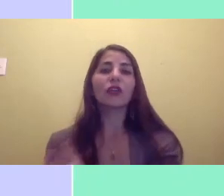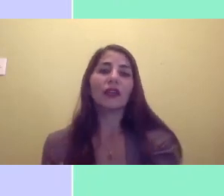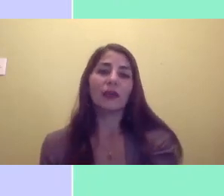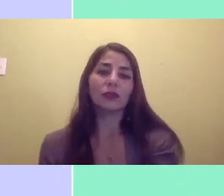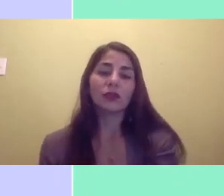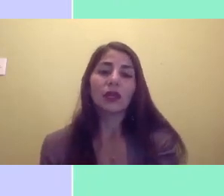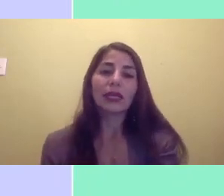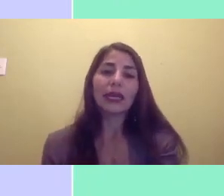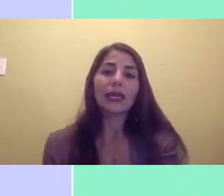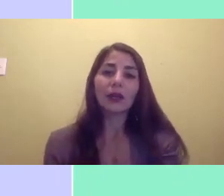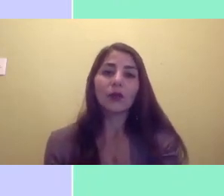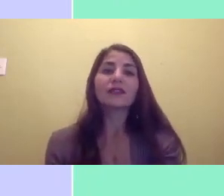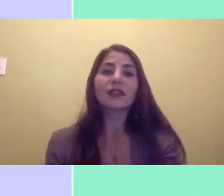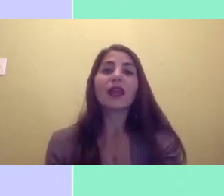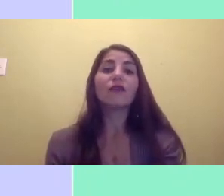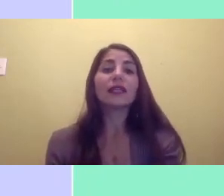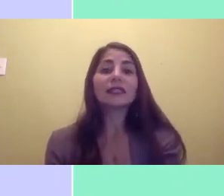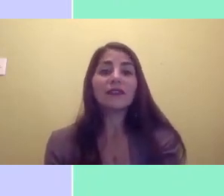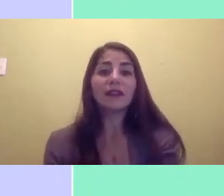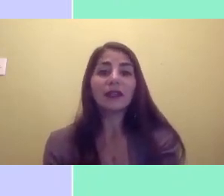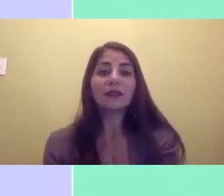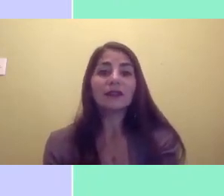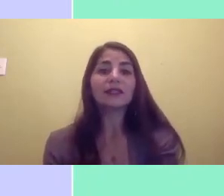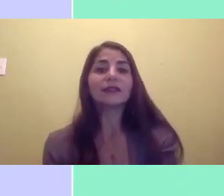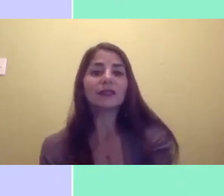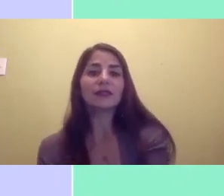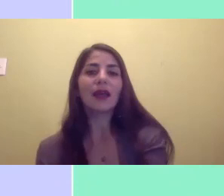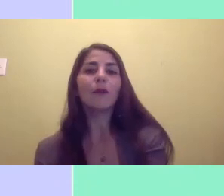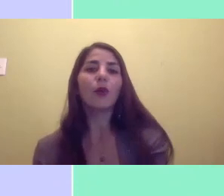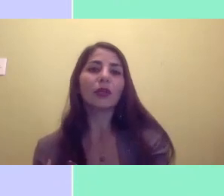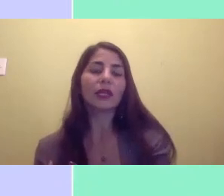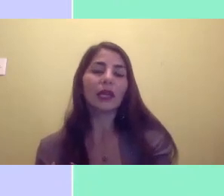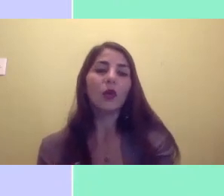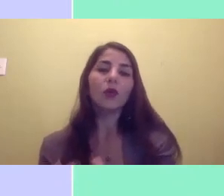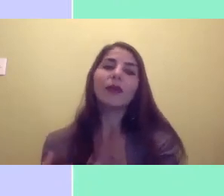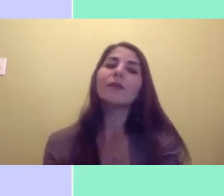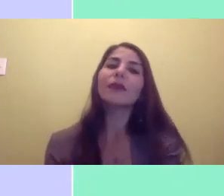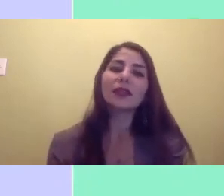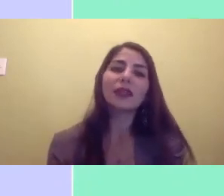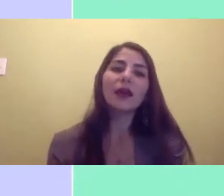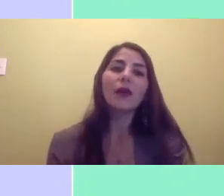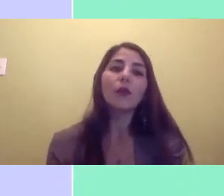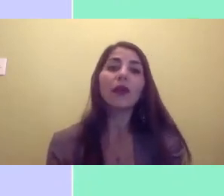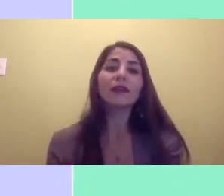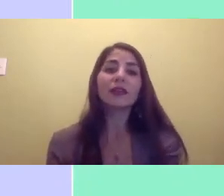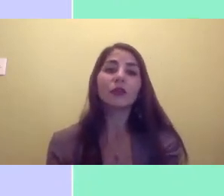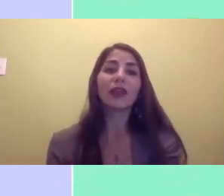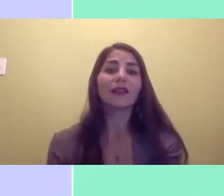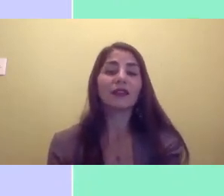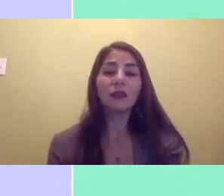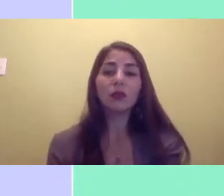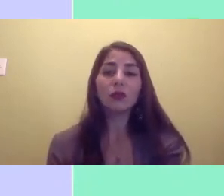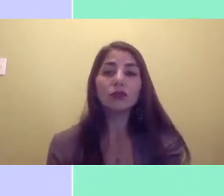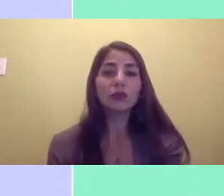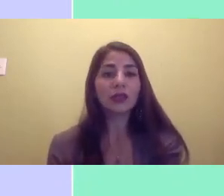¿A qué nos referimos? Que la lengua de señas es flexible y extensa porque una misma seña puede ser